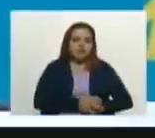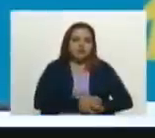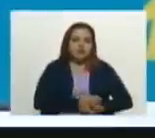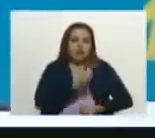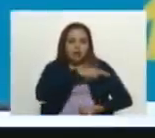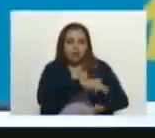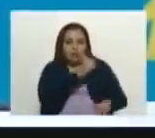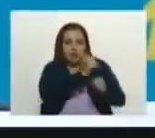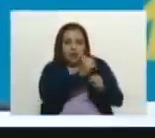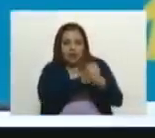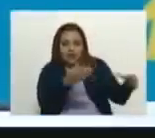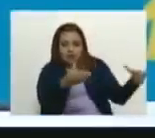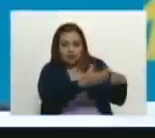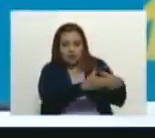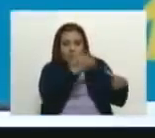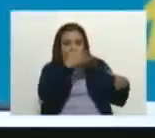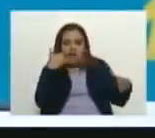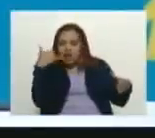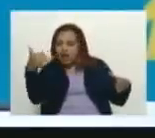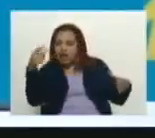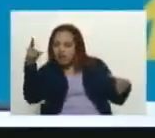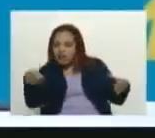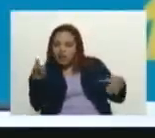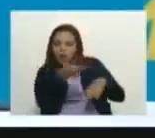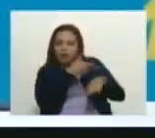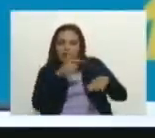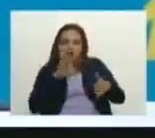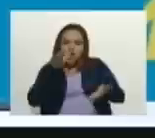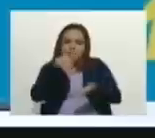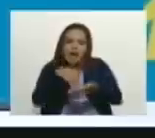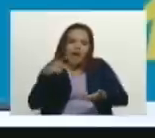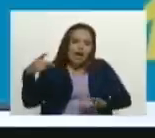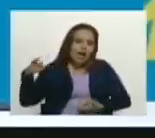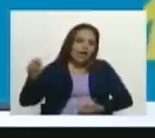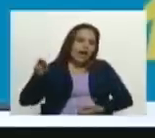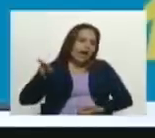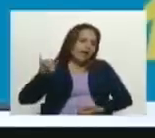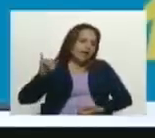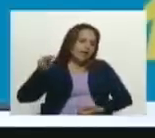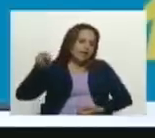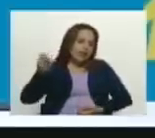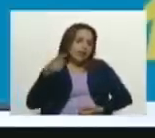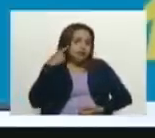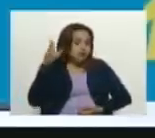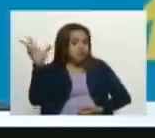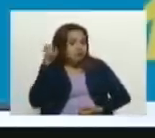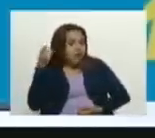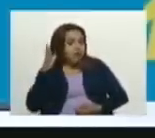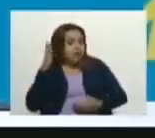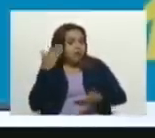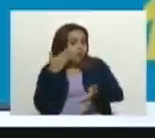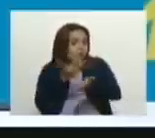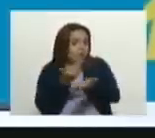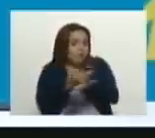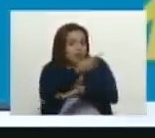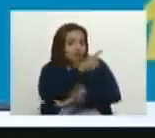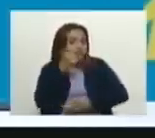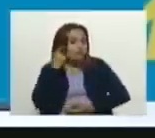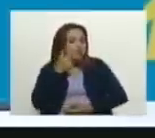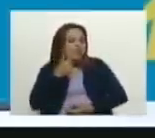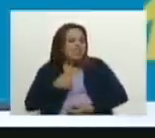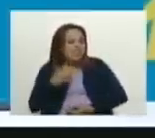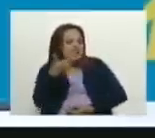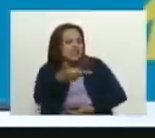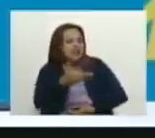equipo. Tenemos ya en línea a la gobernadora Karina Carpio. Karina, escuchaste la propuesta, ¿qué me puedes decir? Adelante,